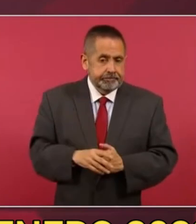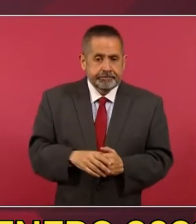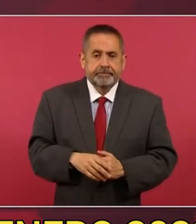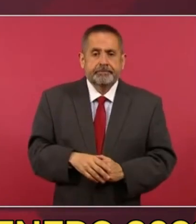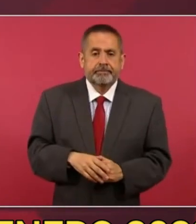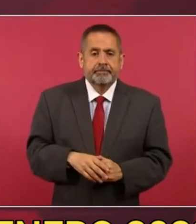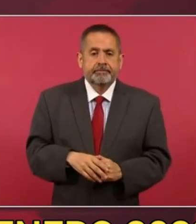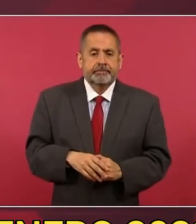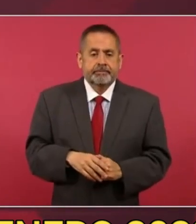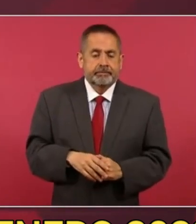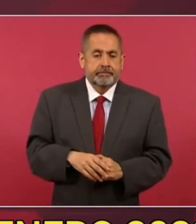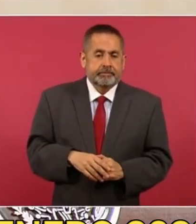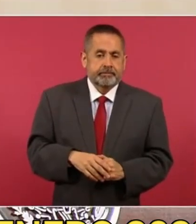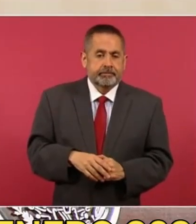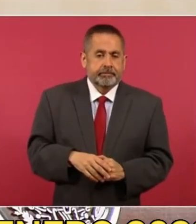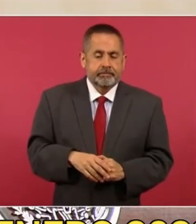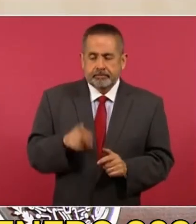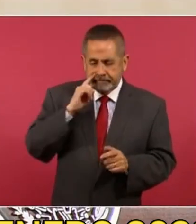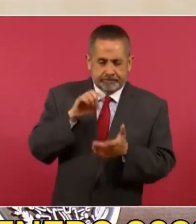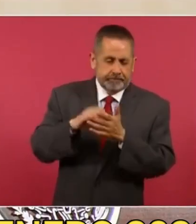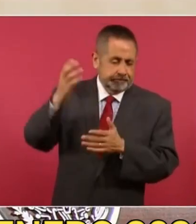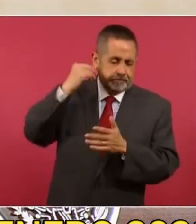Existía el ejército,